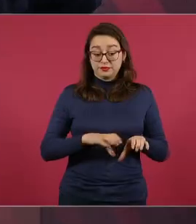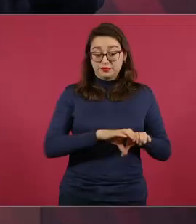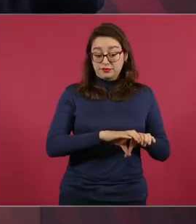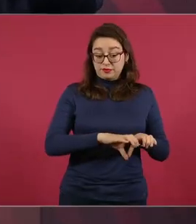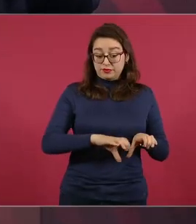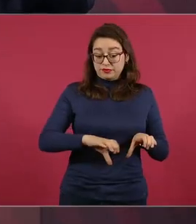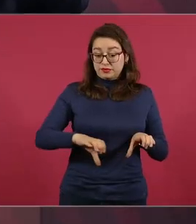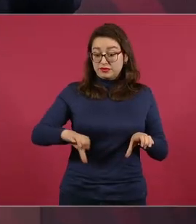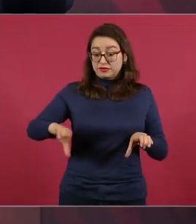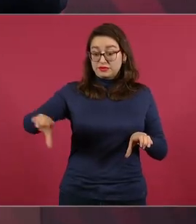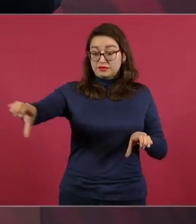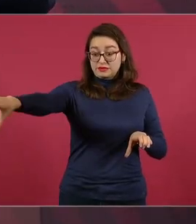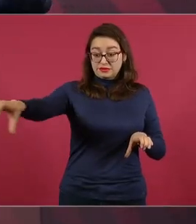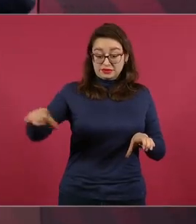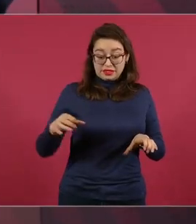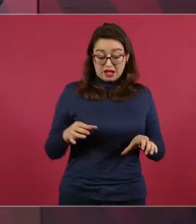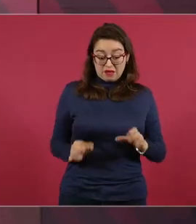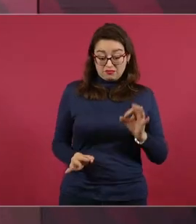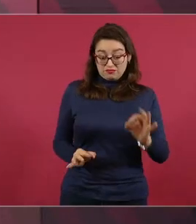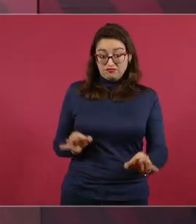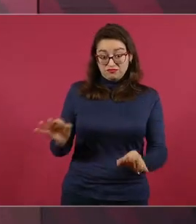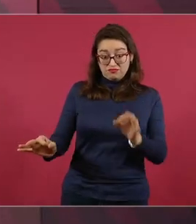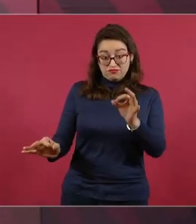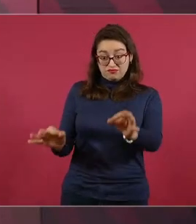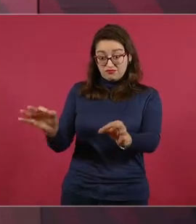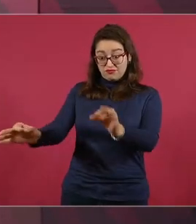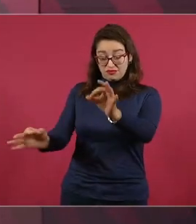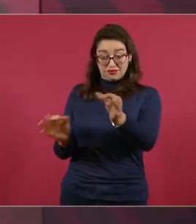los pueblos, pero